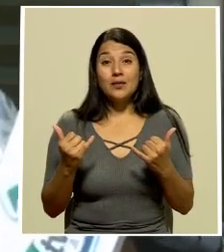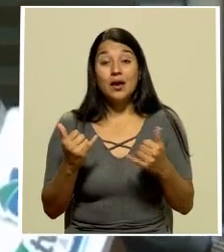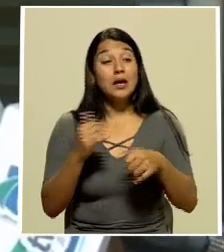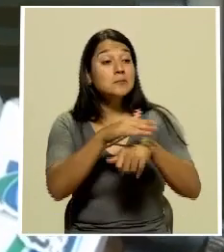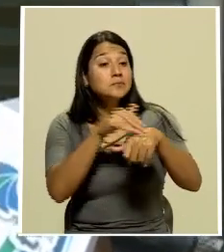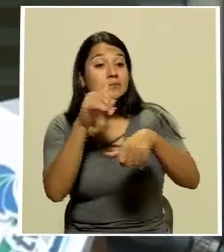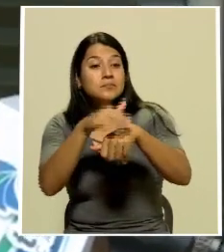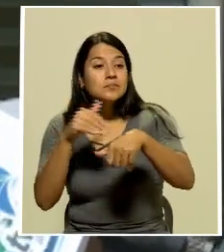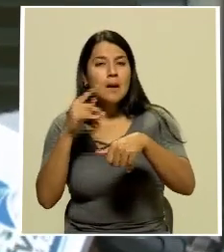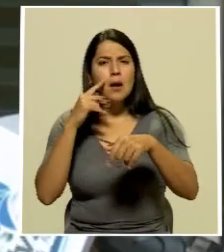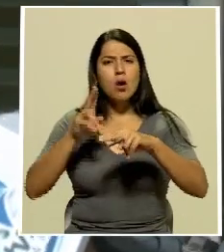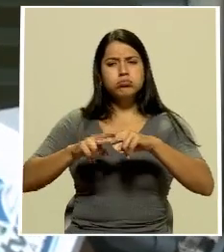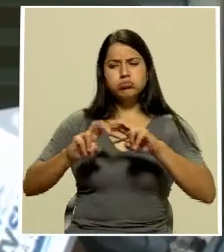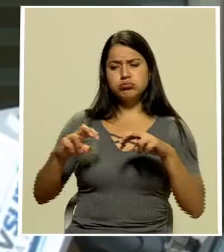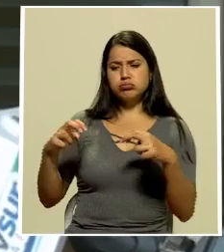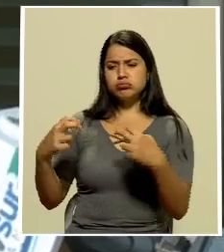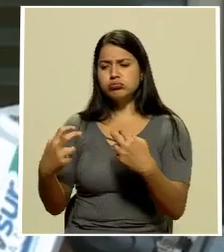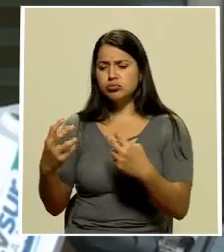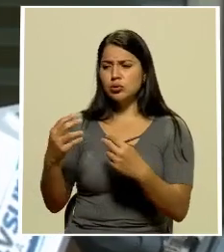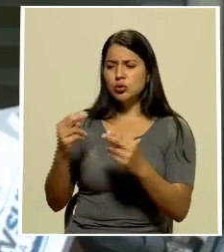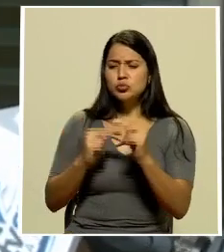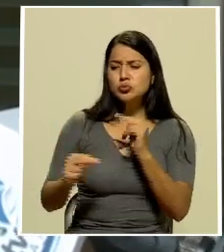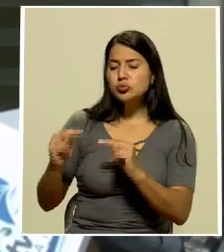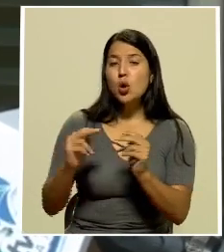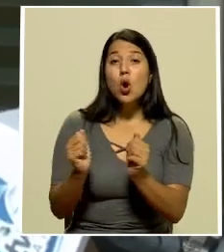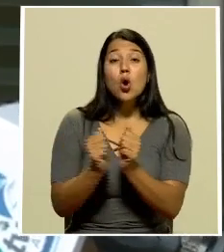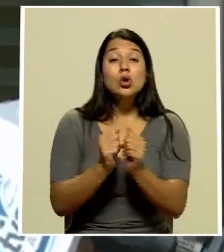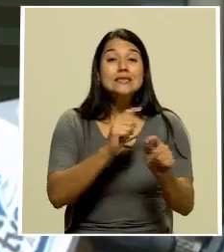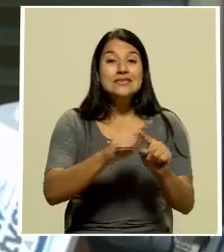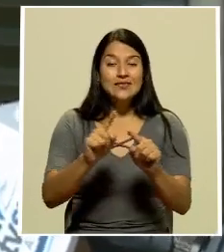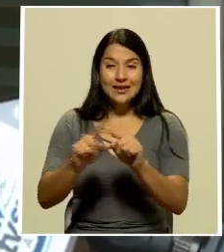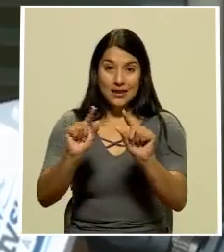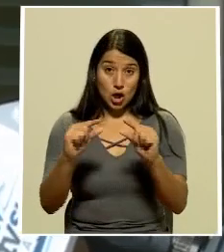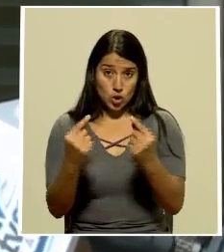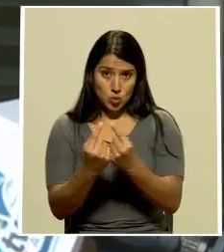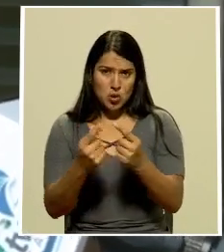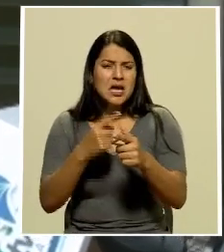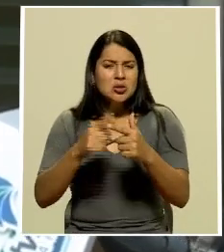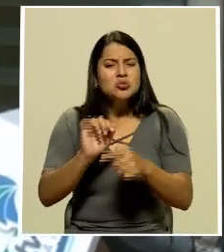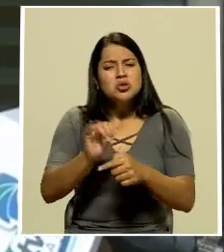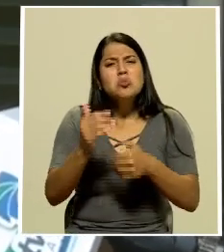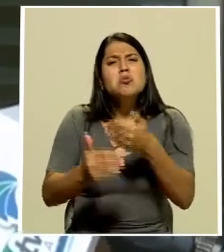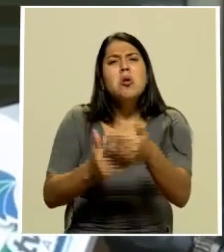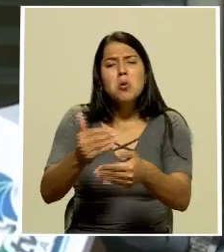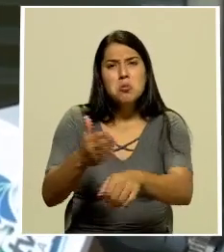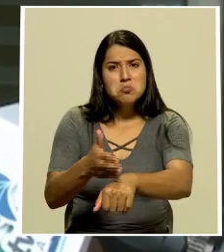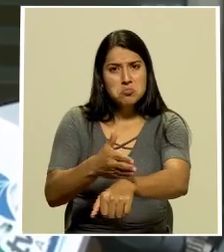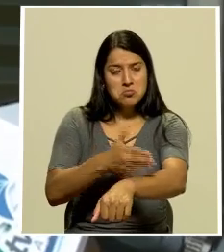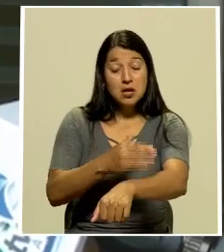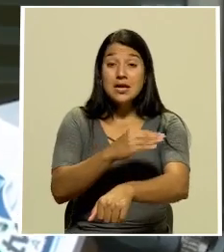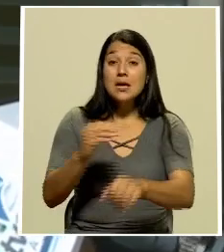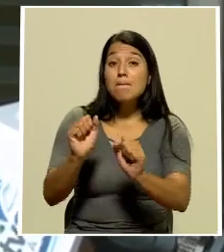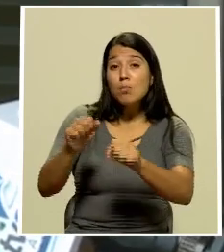mesa de trabajo bilateral entre grupos o de concertación nacional. Entonces todo eso se va a ir acomodando ahí y se va